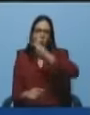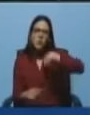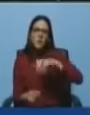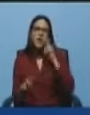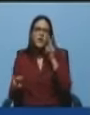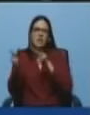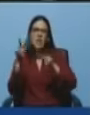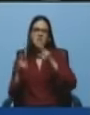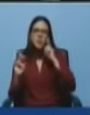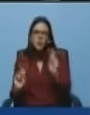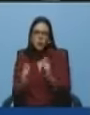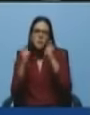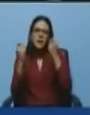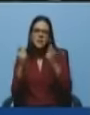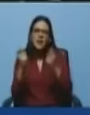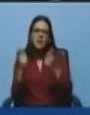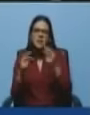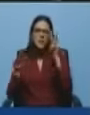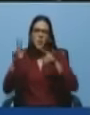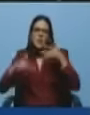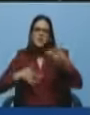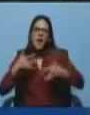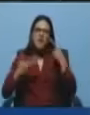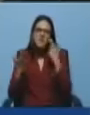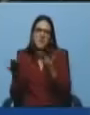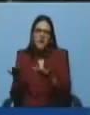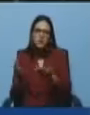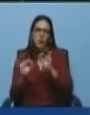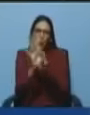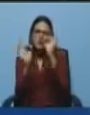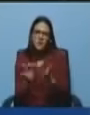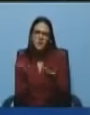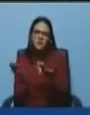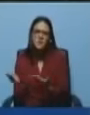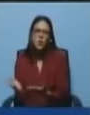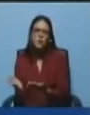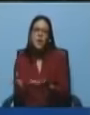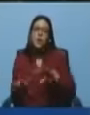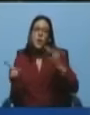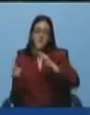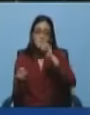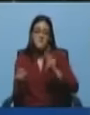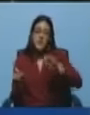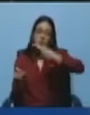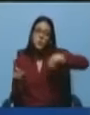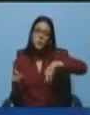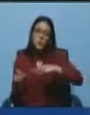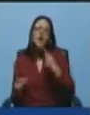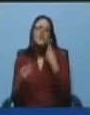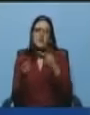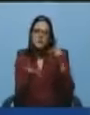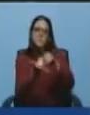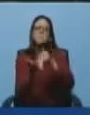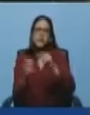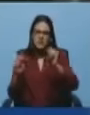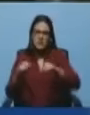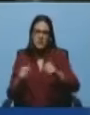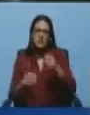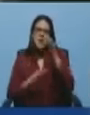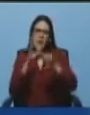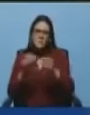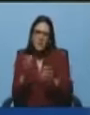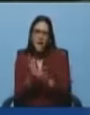se ve materializado en eventos de esta envergadura, cuando Venezuela dice presente. Destacar